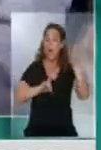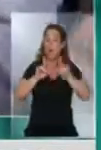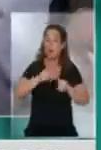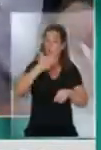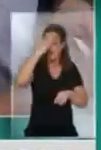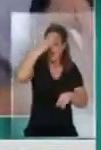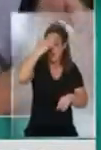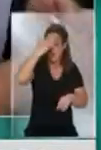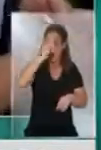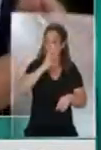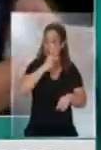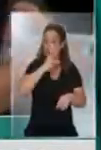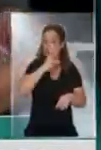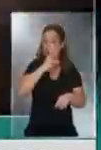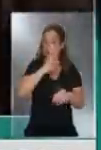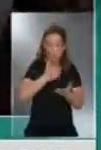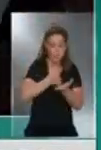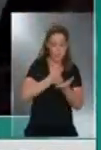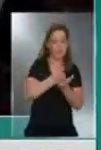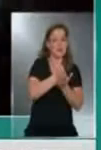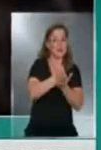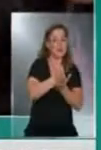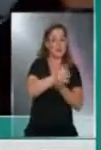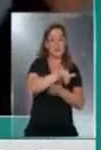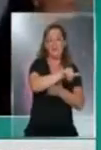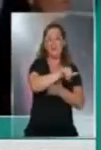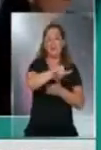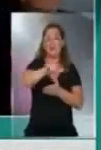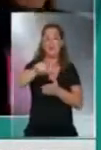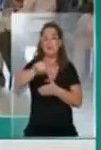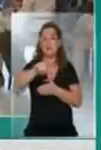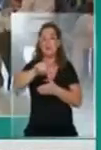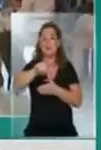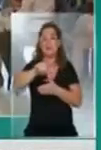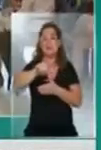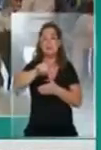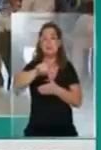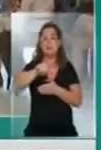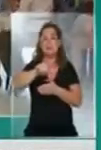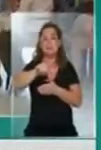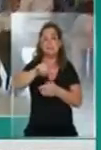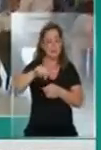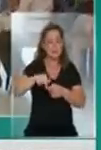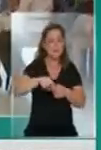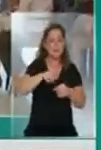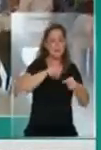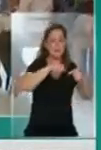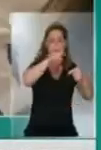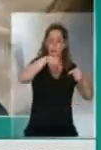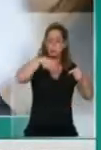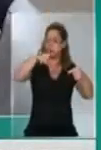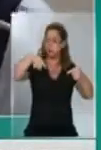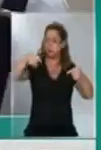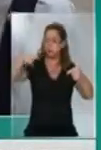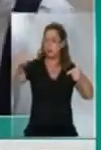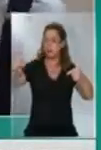fiebre al comienzo, pero todavía hay que esperar para tener números más grandes y poder hacer estadísticas que sean mucho más